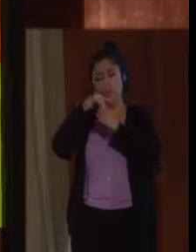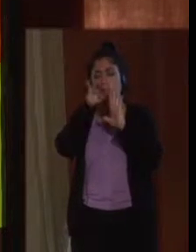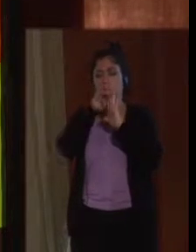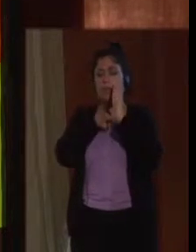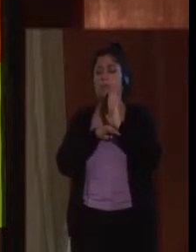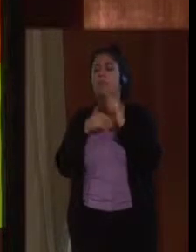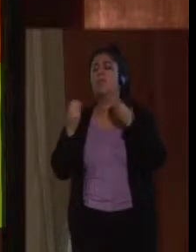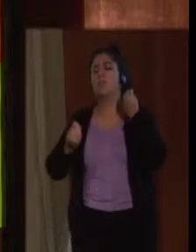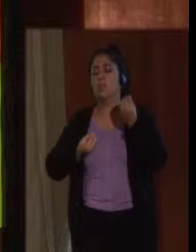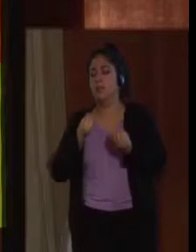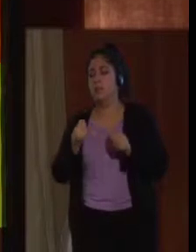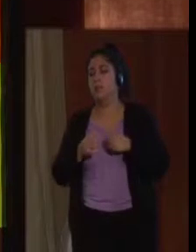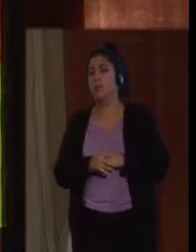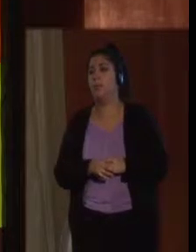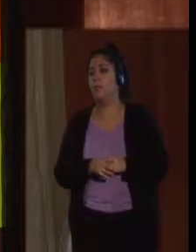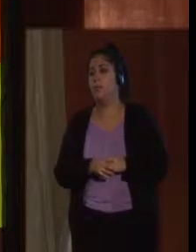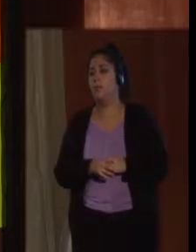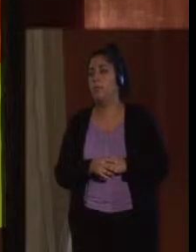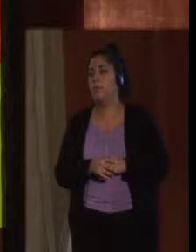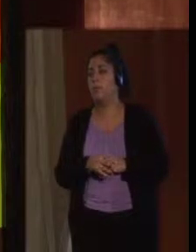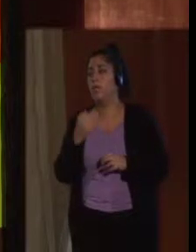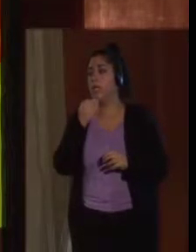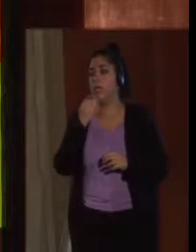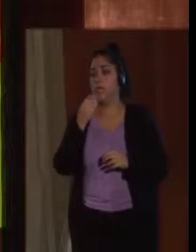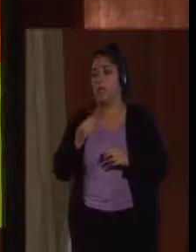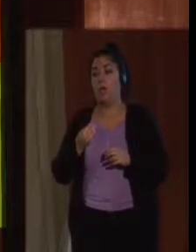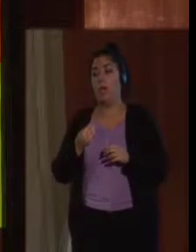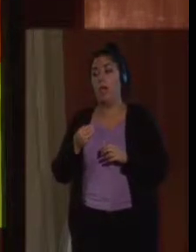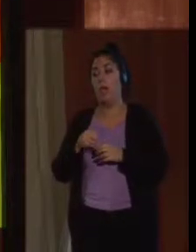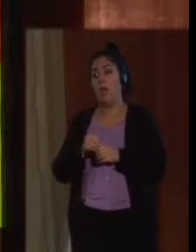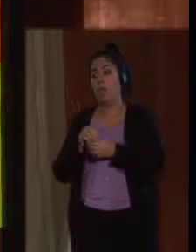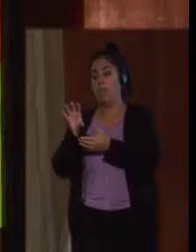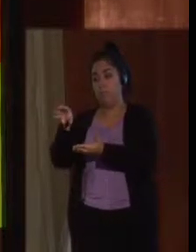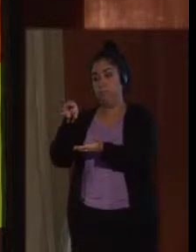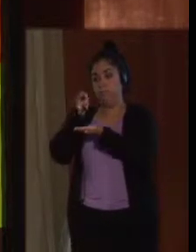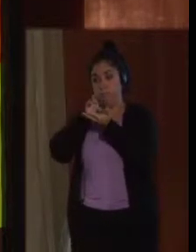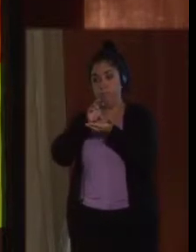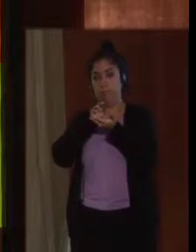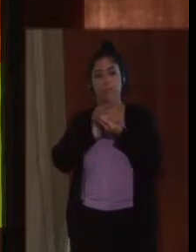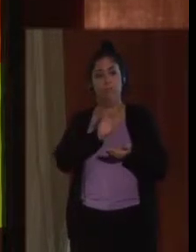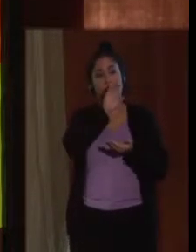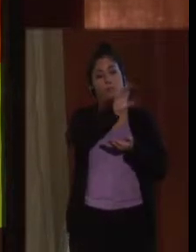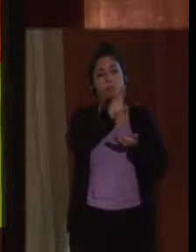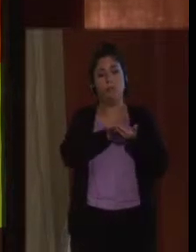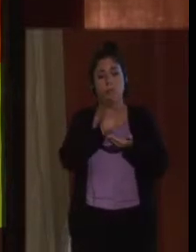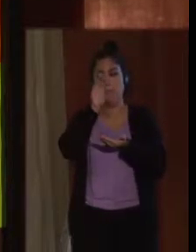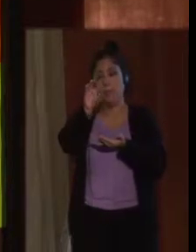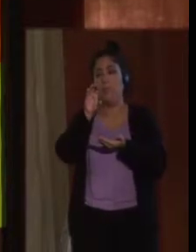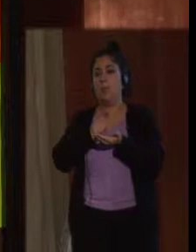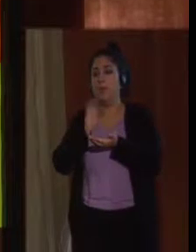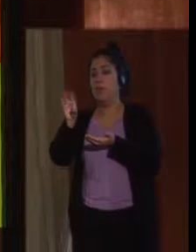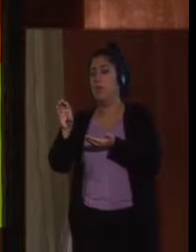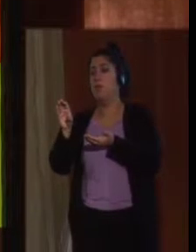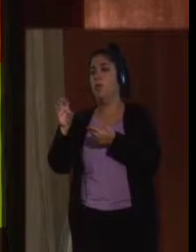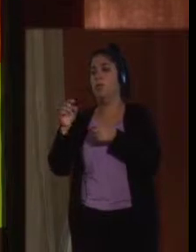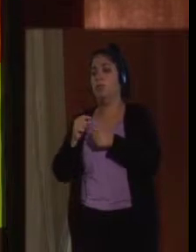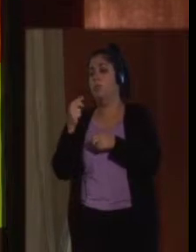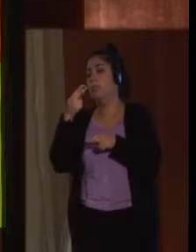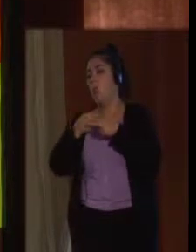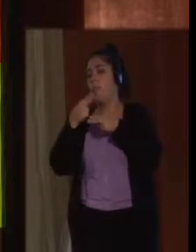068, ¿sí? Tenemos el FONIPREL, que es un fondo concursable, donde se